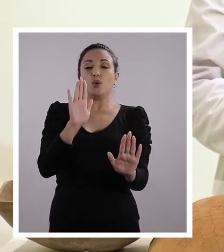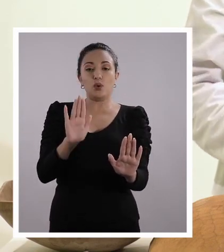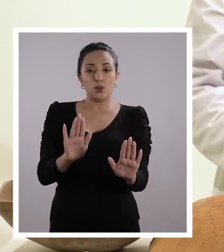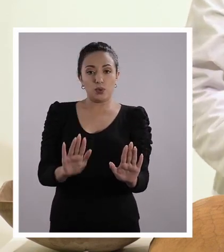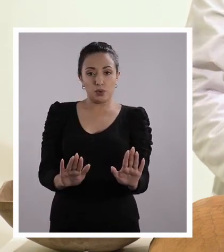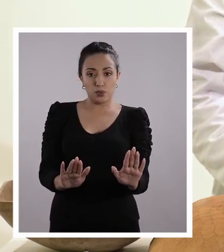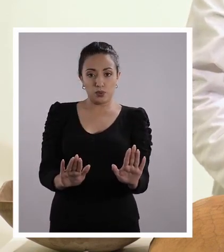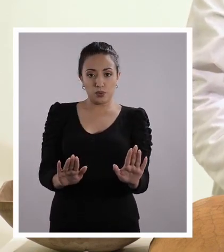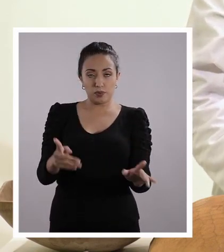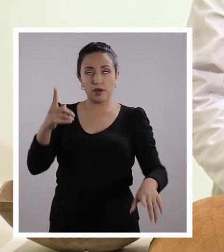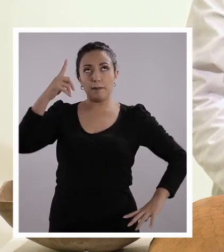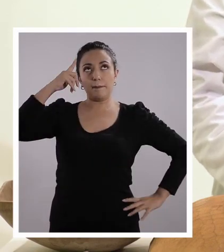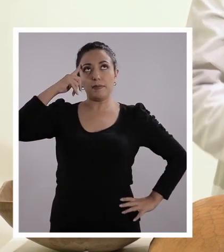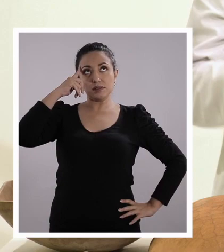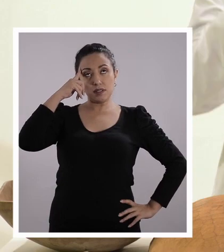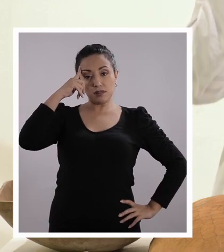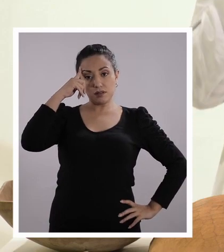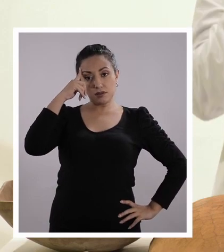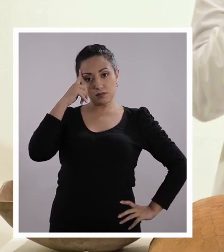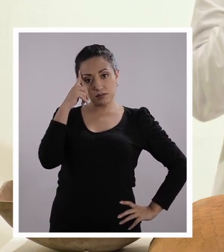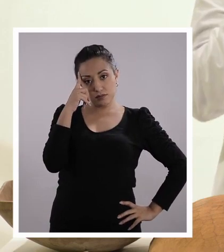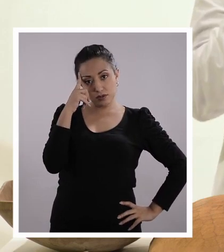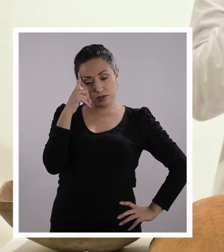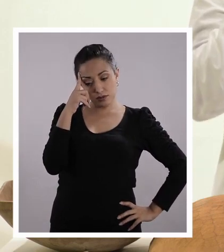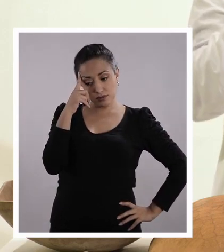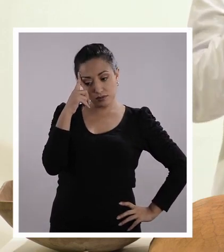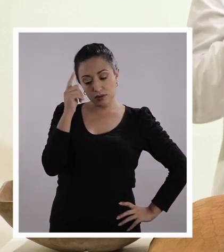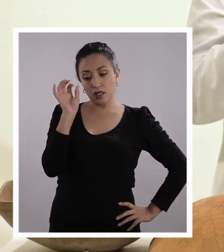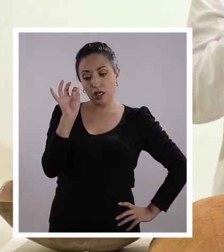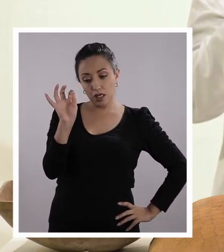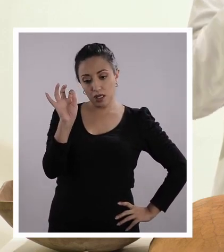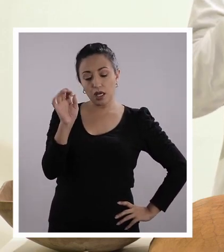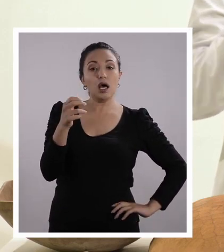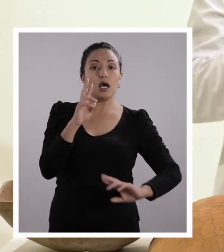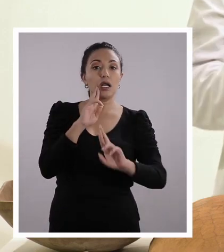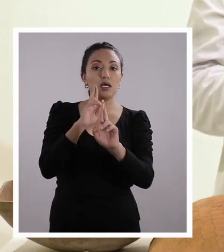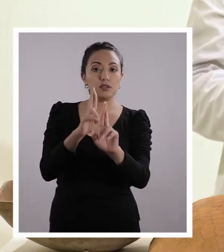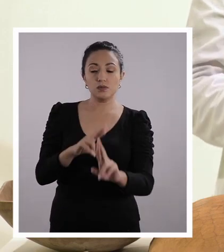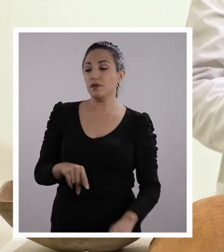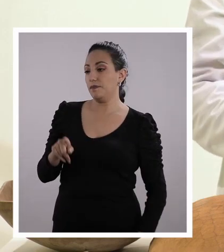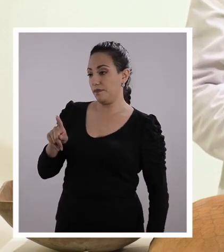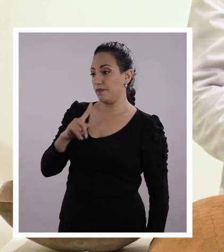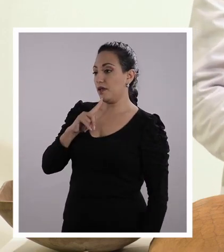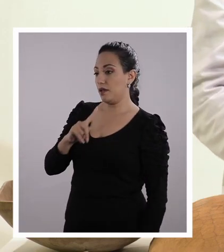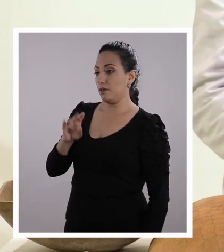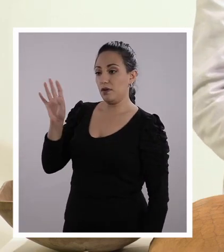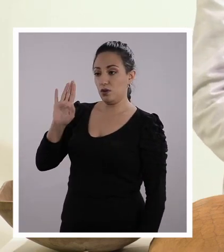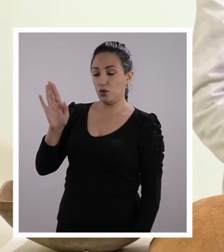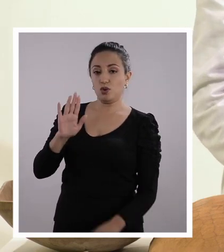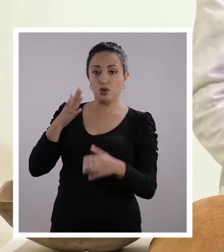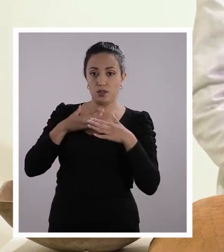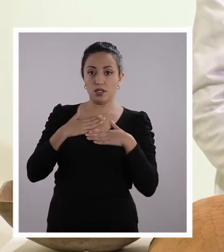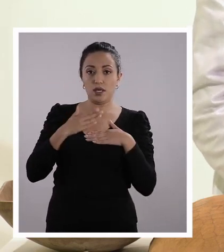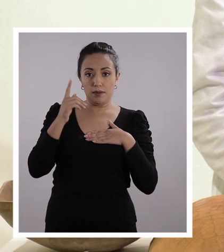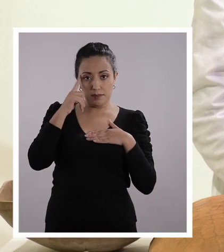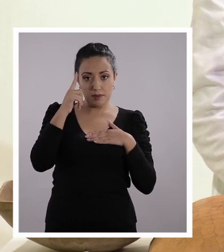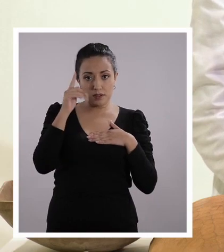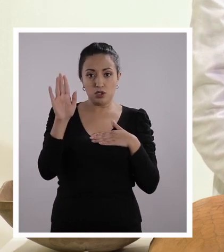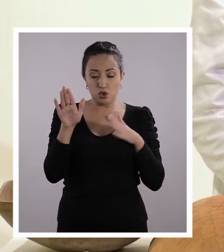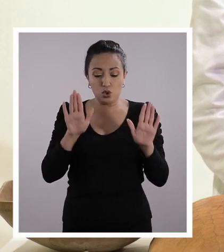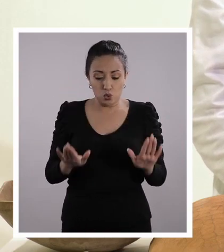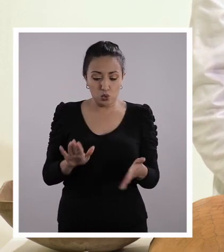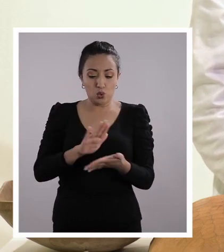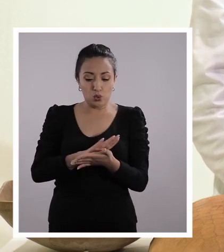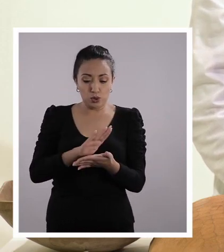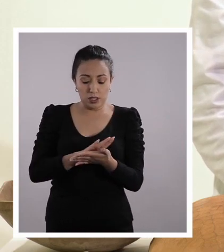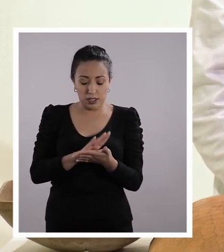respirar vamos a pensar y ahora sí vamos a actuar si quiere toda la razón no debo ponerme así